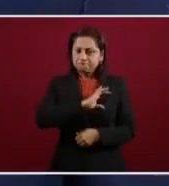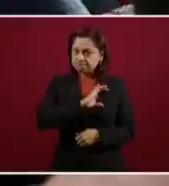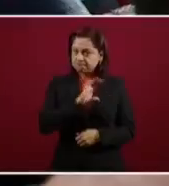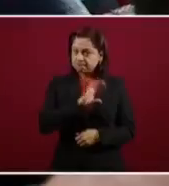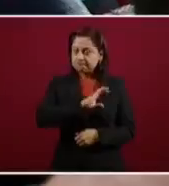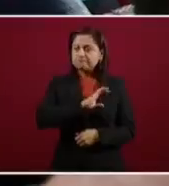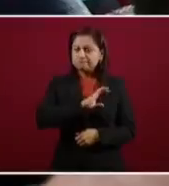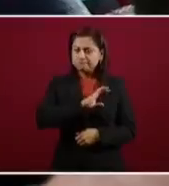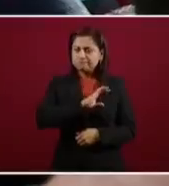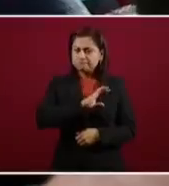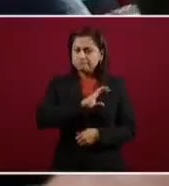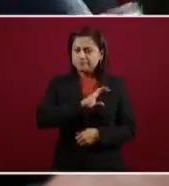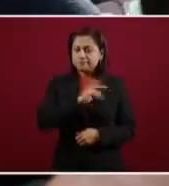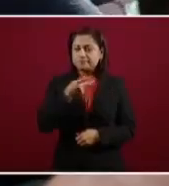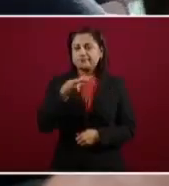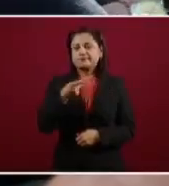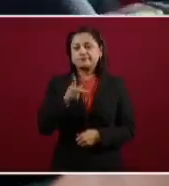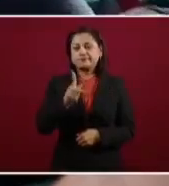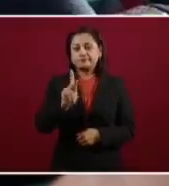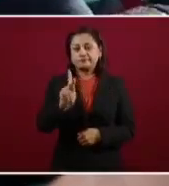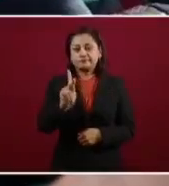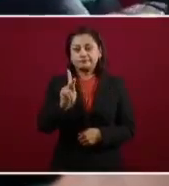sí pero